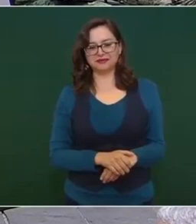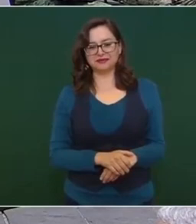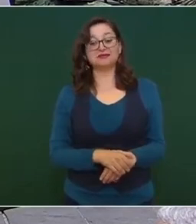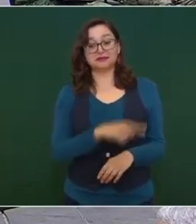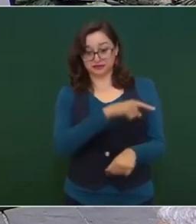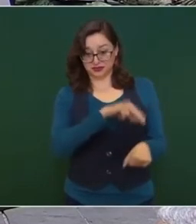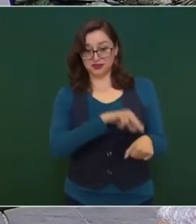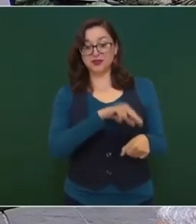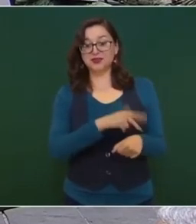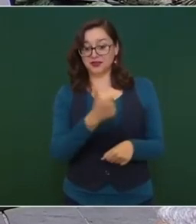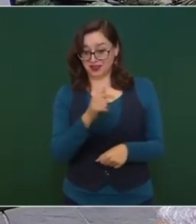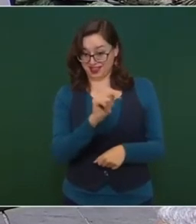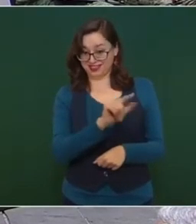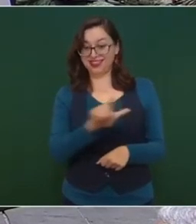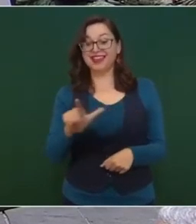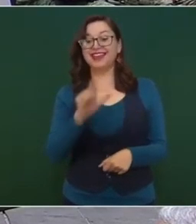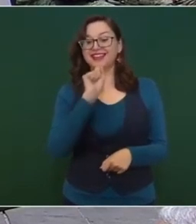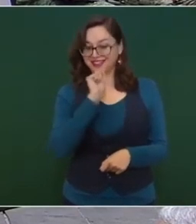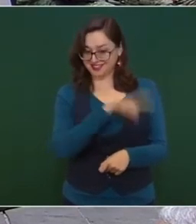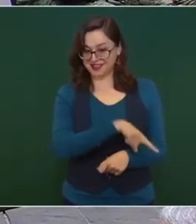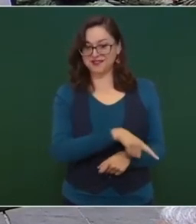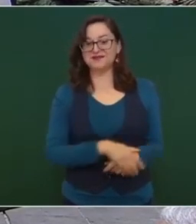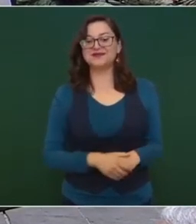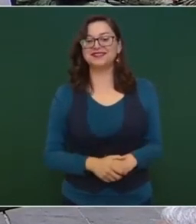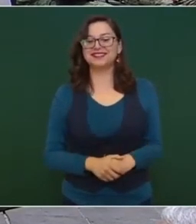también el doctor,